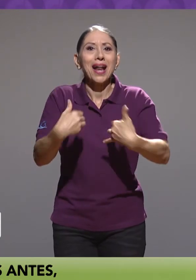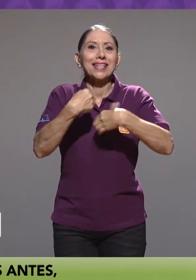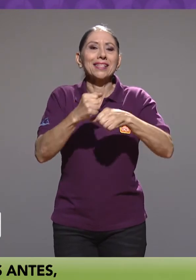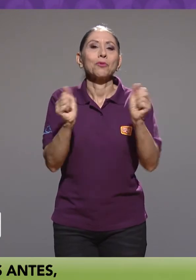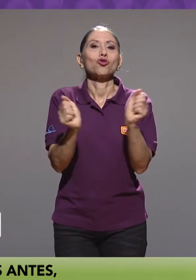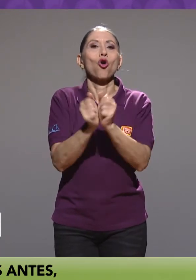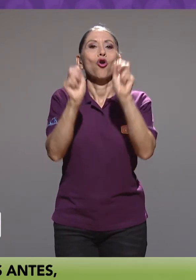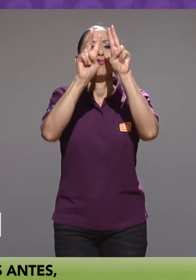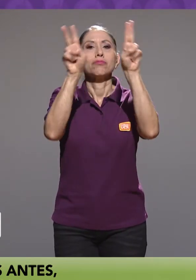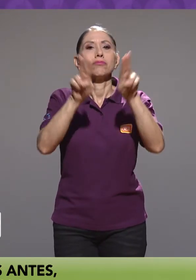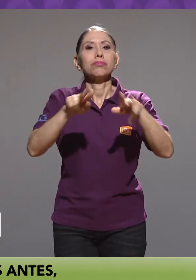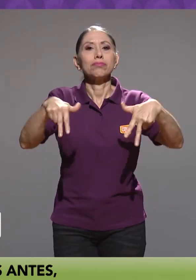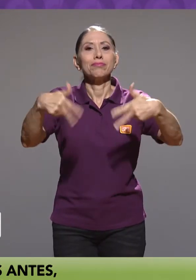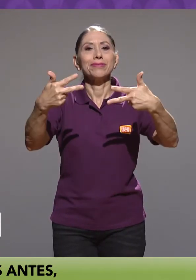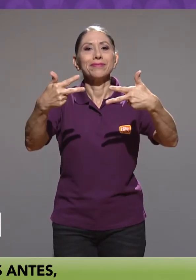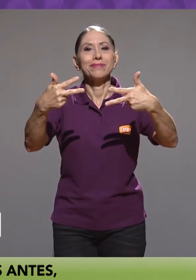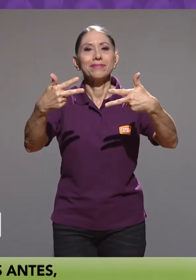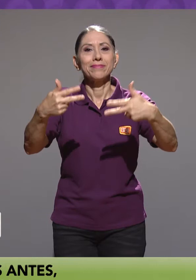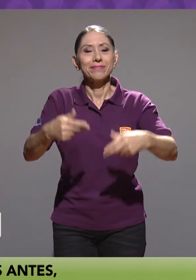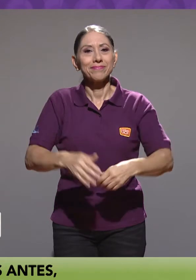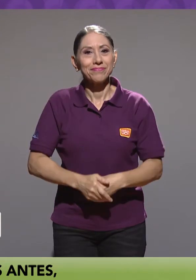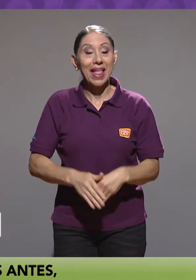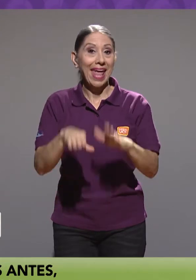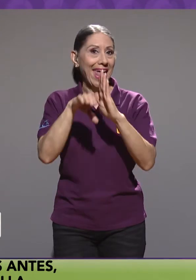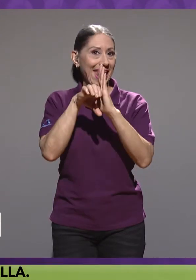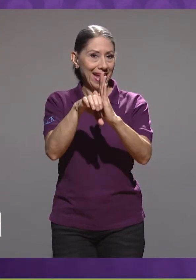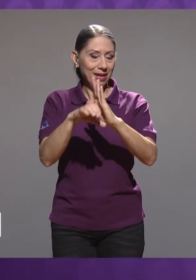hacemos ahora por la pantalla.